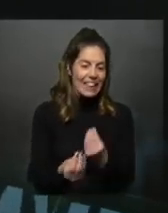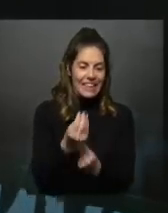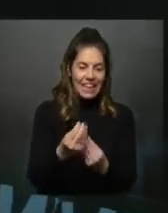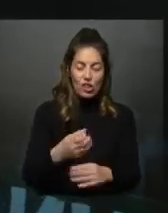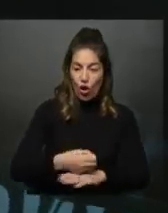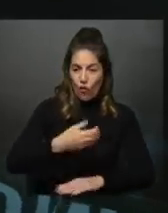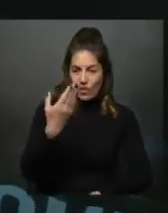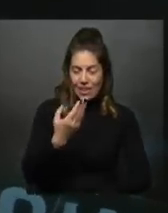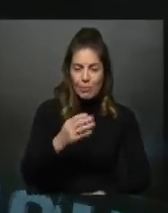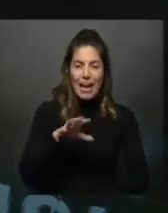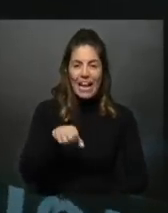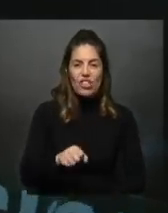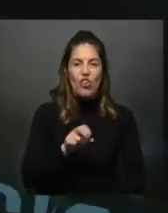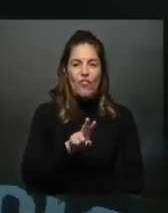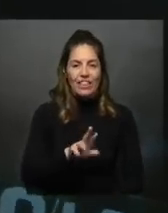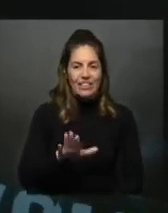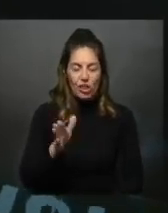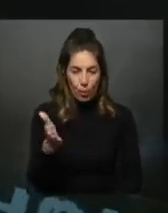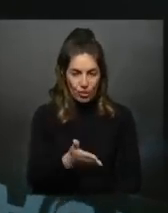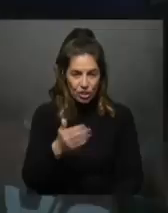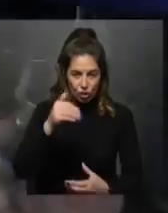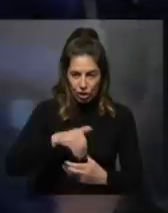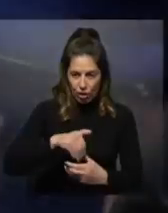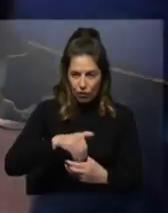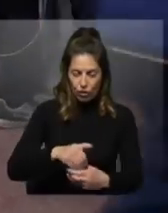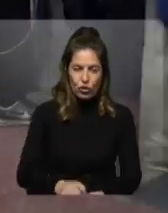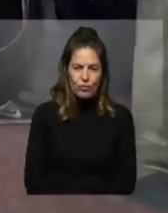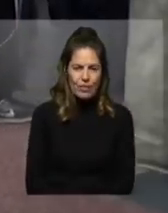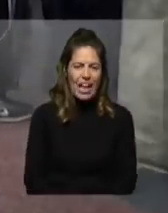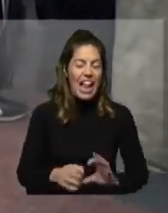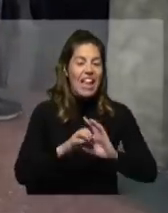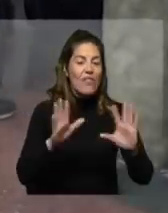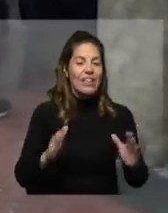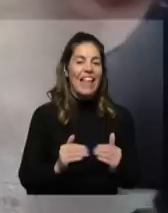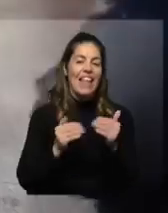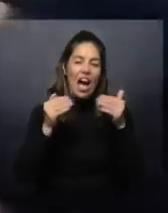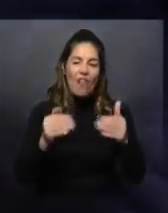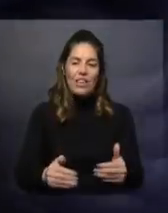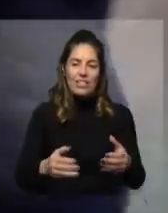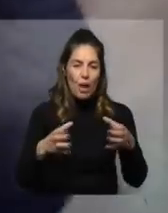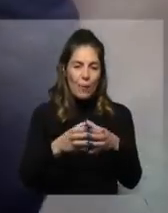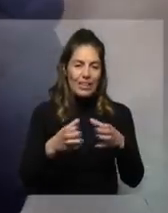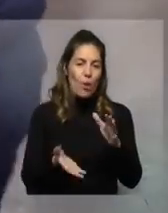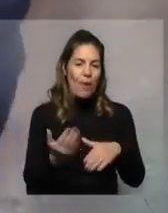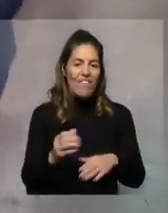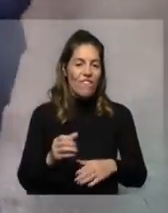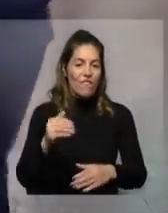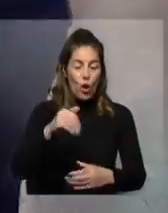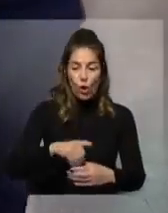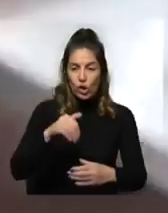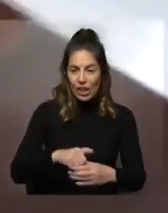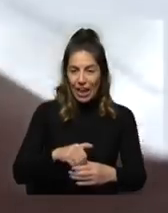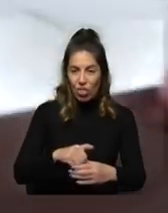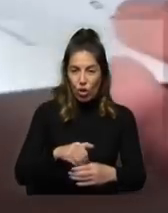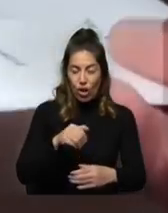apenas se alcanzó el 25% de los votos libertad avanza resultó ser el partido más votado de todo el arco político de